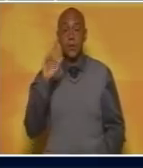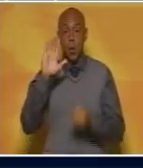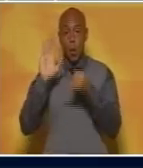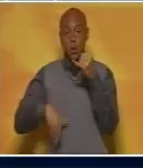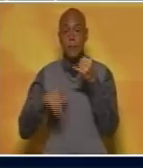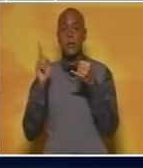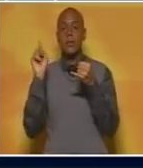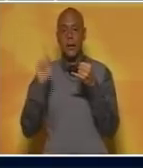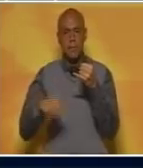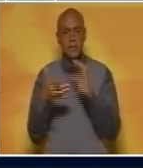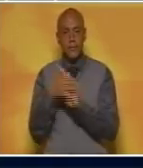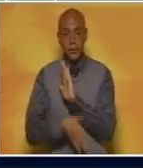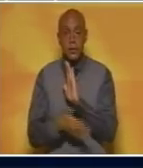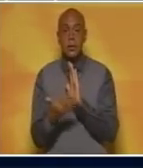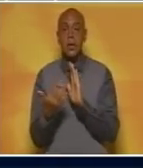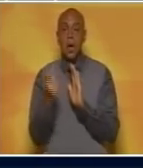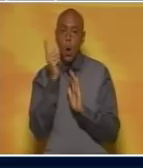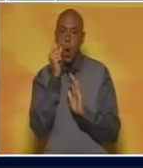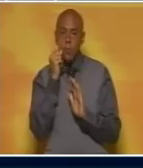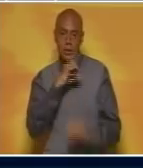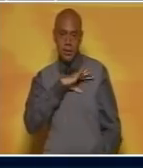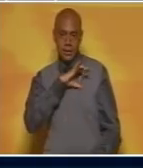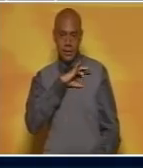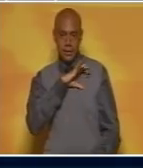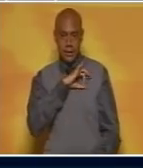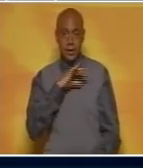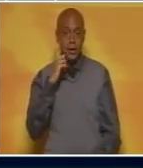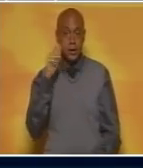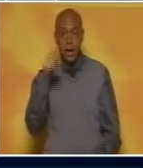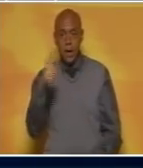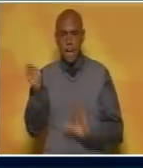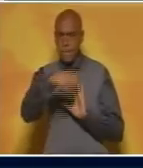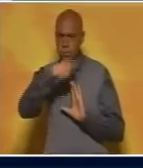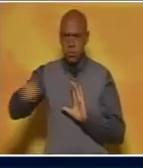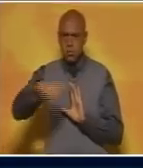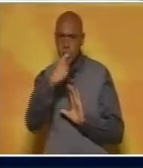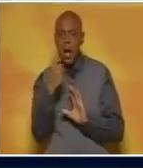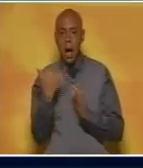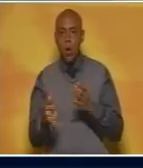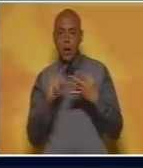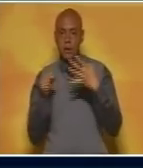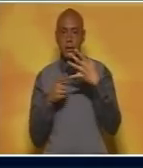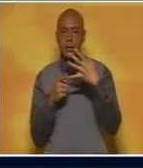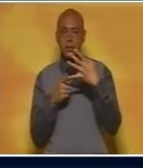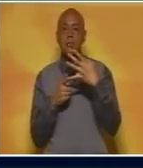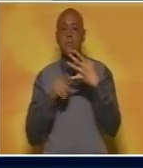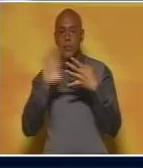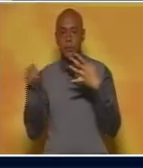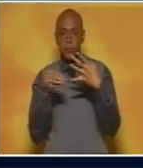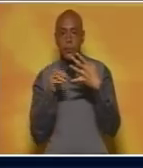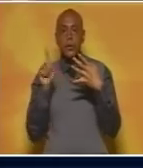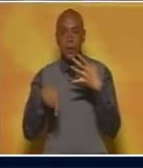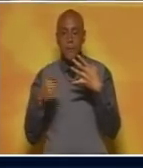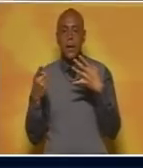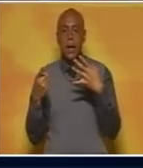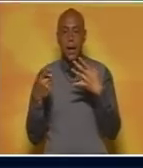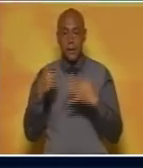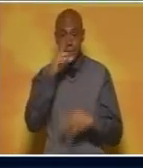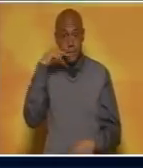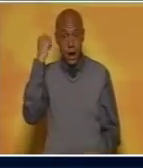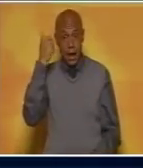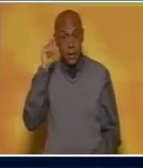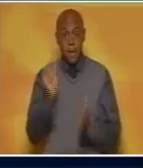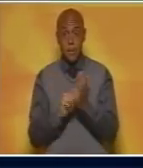Cerramos los deportes con el chileno Cristian Garín, que pasó a cuartos de final en el Masters 1000 de París tras una